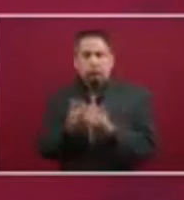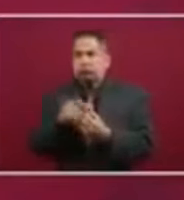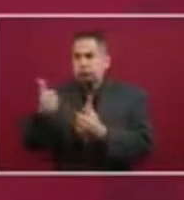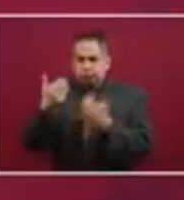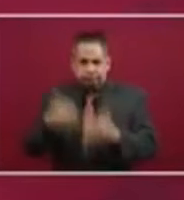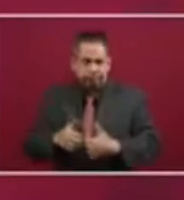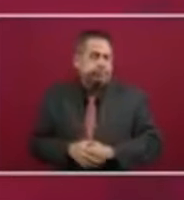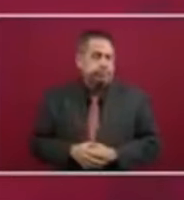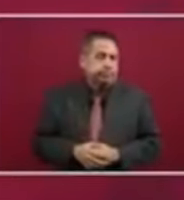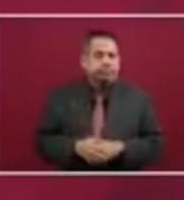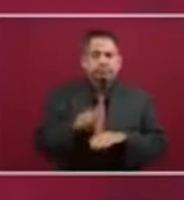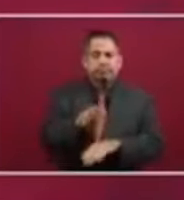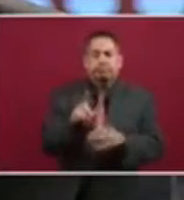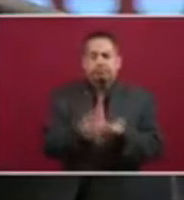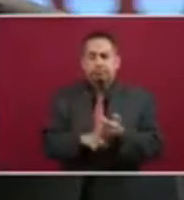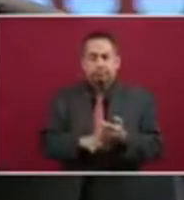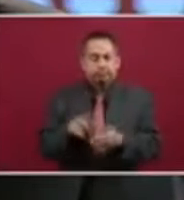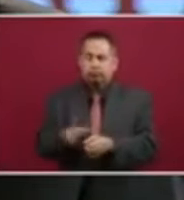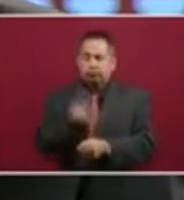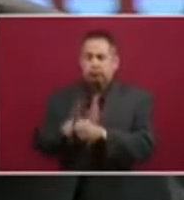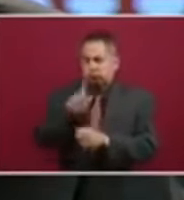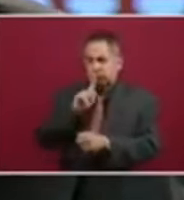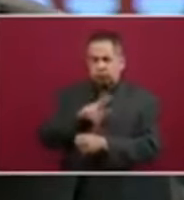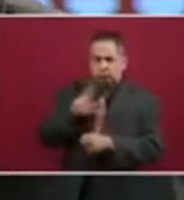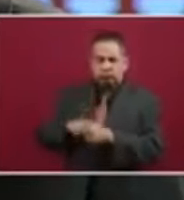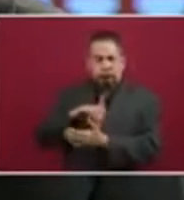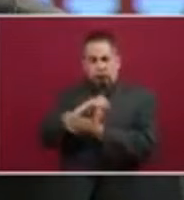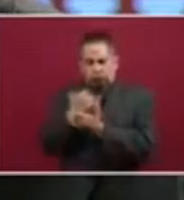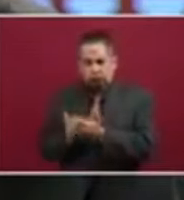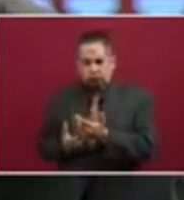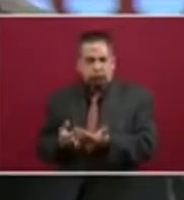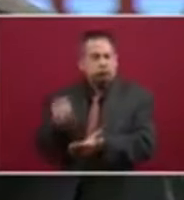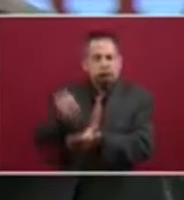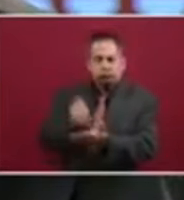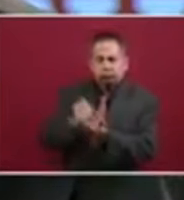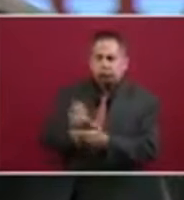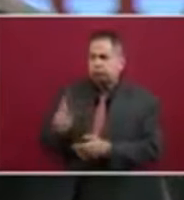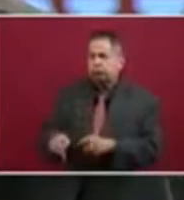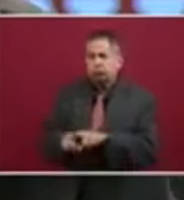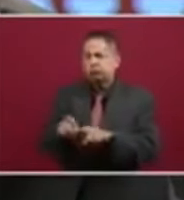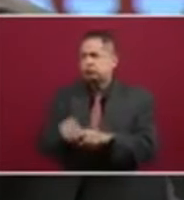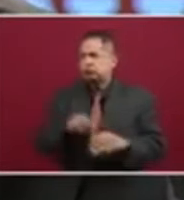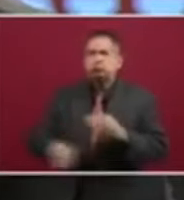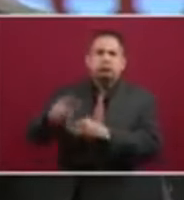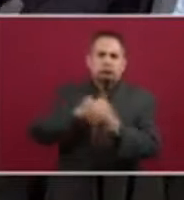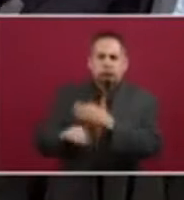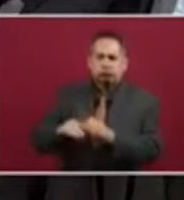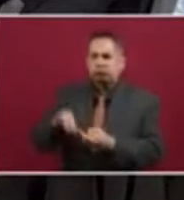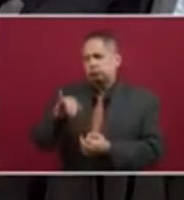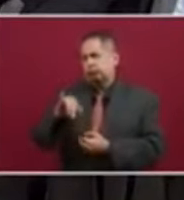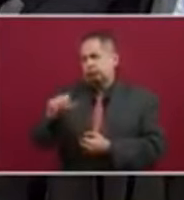encontraron eco en el gobierno pocos minutos después lópez obrador nombró como sustituto al hasta ahora